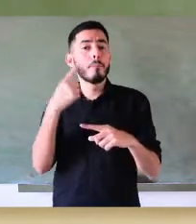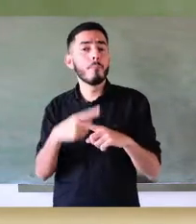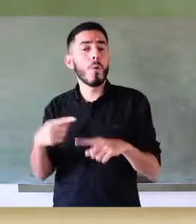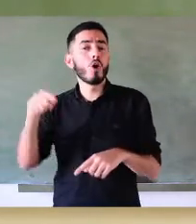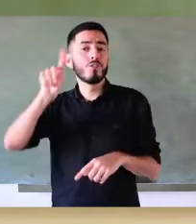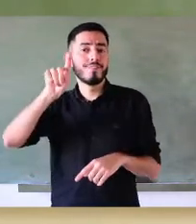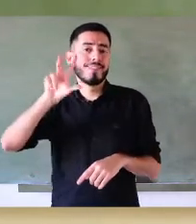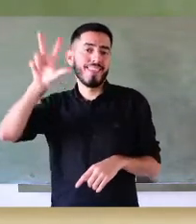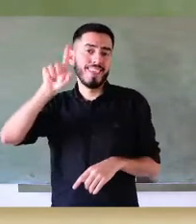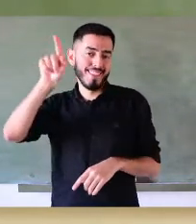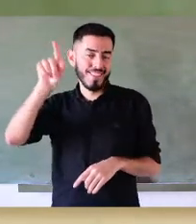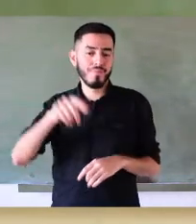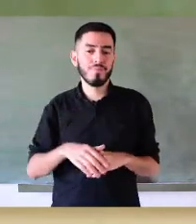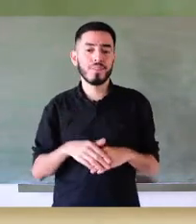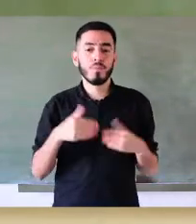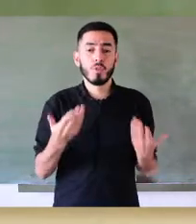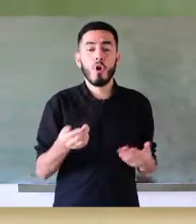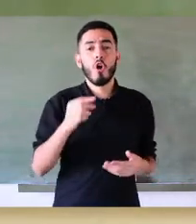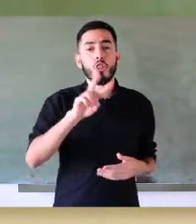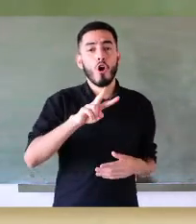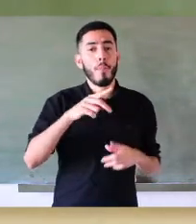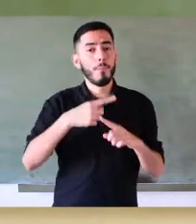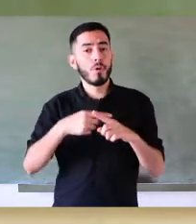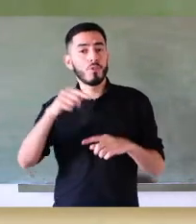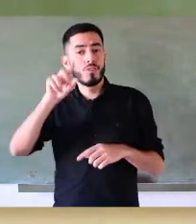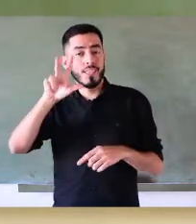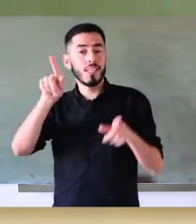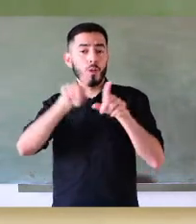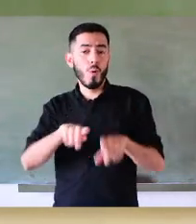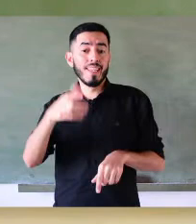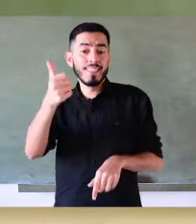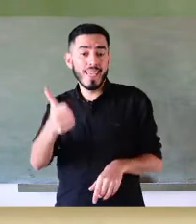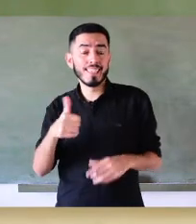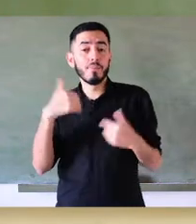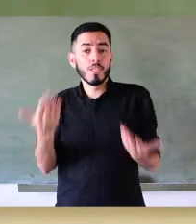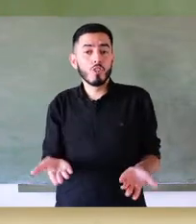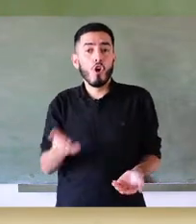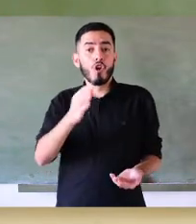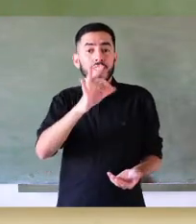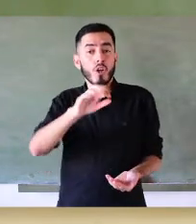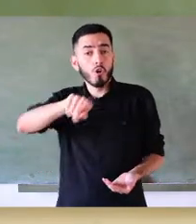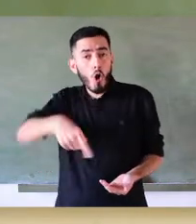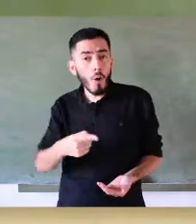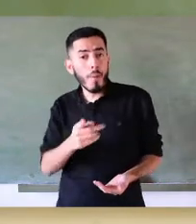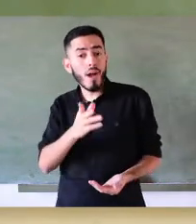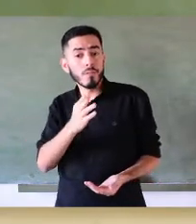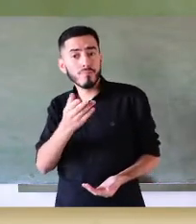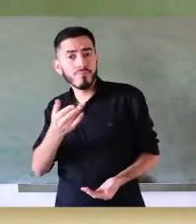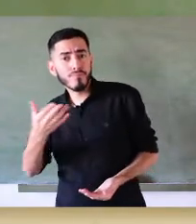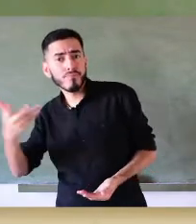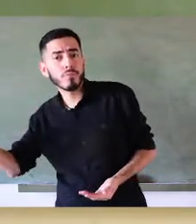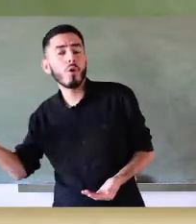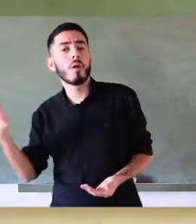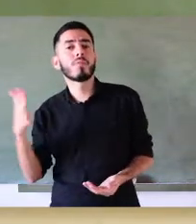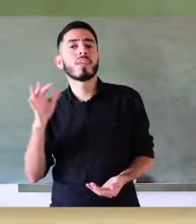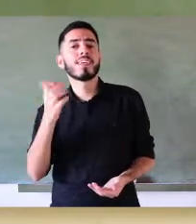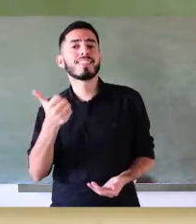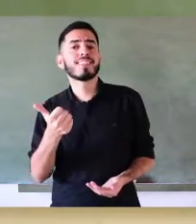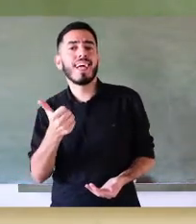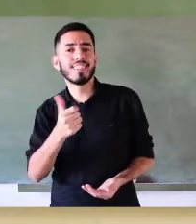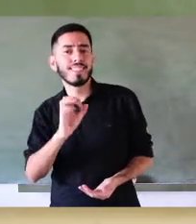lo tanto, 2 por 3 son 6, por lo tanto, después de la coma nos van a quedar 6 cifras decimales.